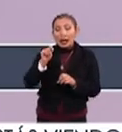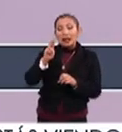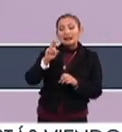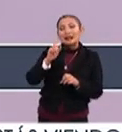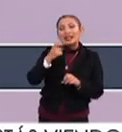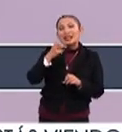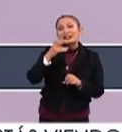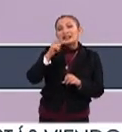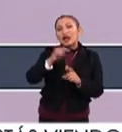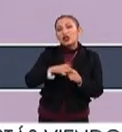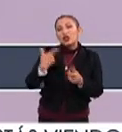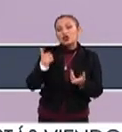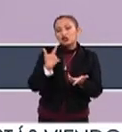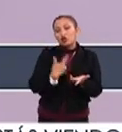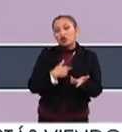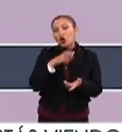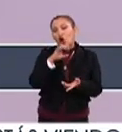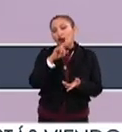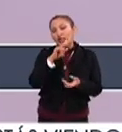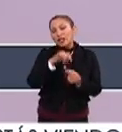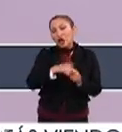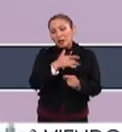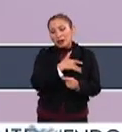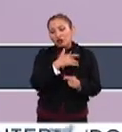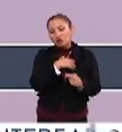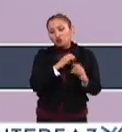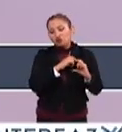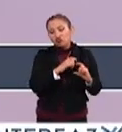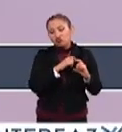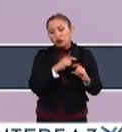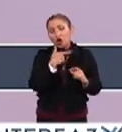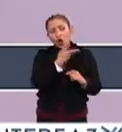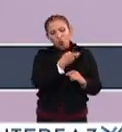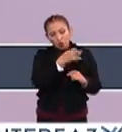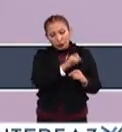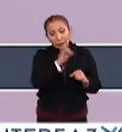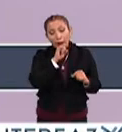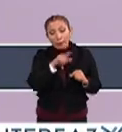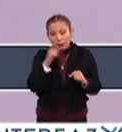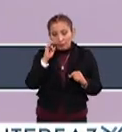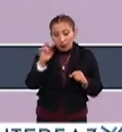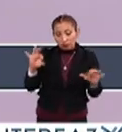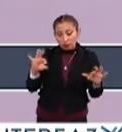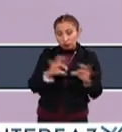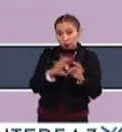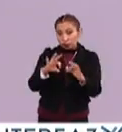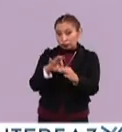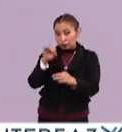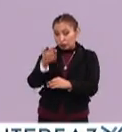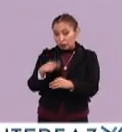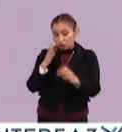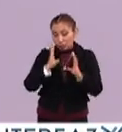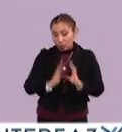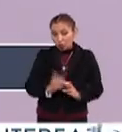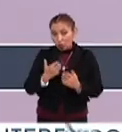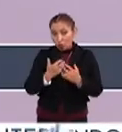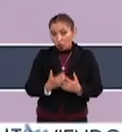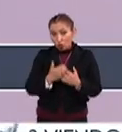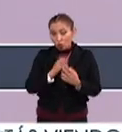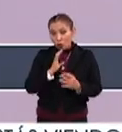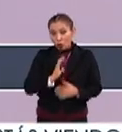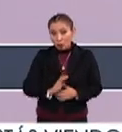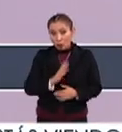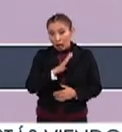triglicéridos, colesterol, presión arterial, porque además de que sea glucosa, tenemos que considerar otros aspectos metabólicos que